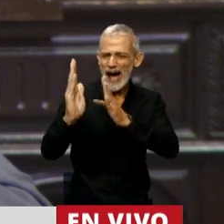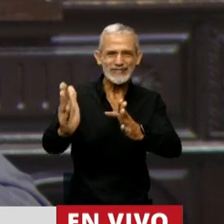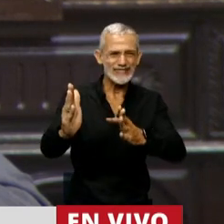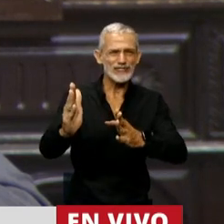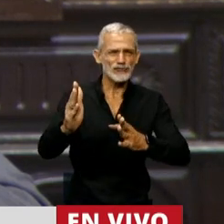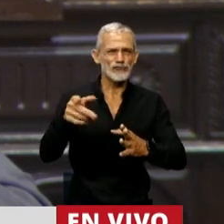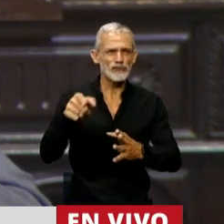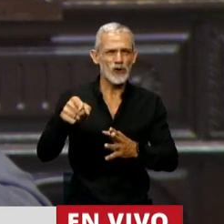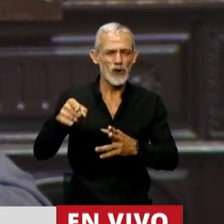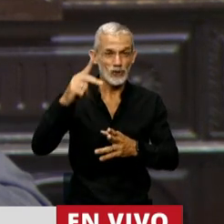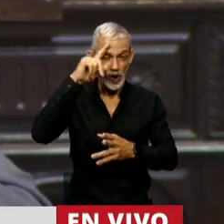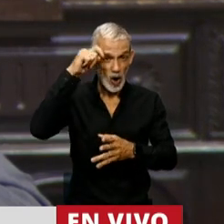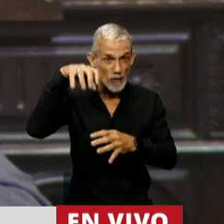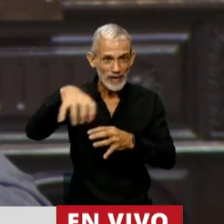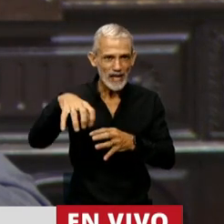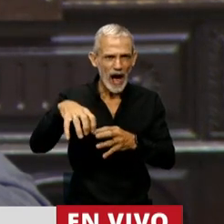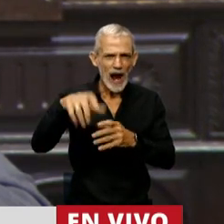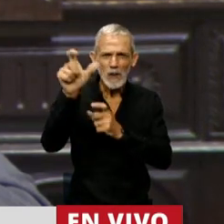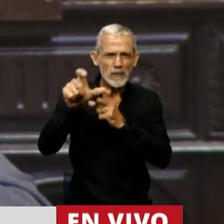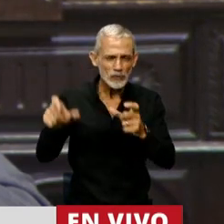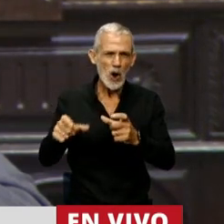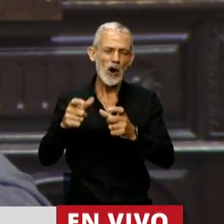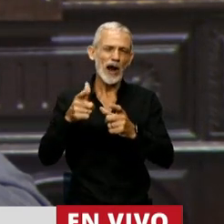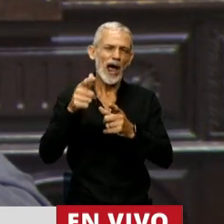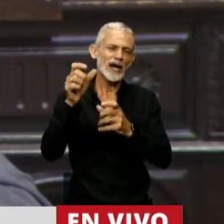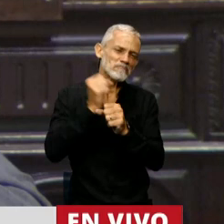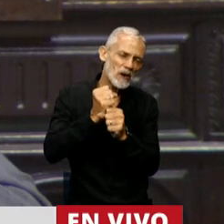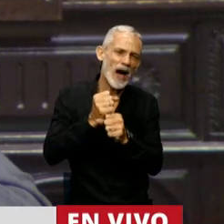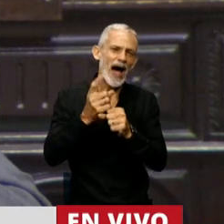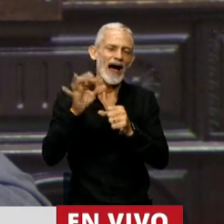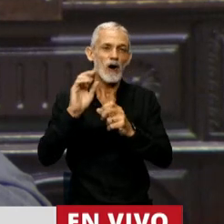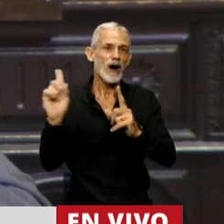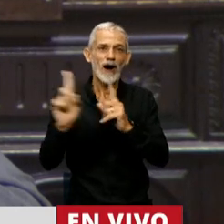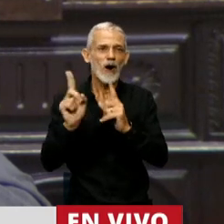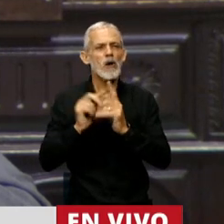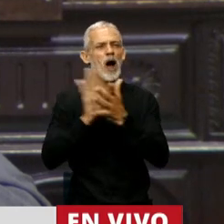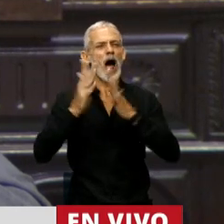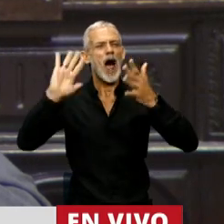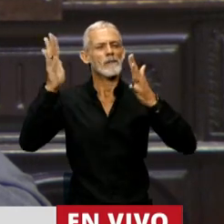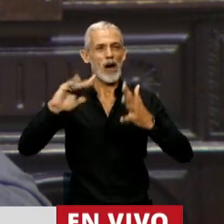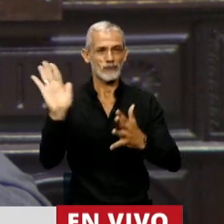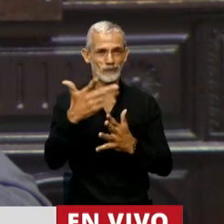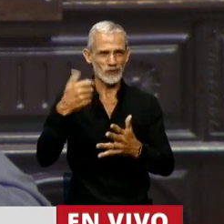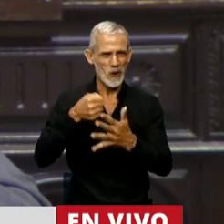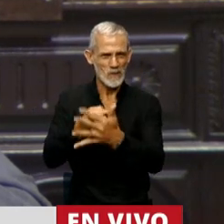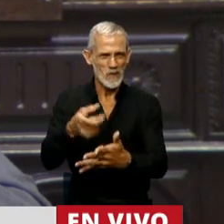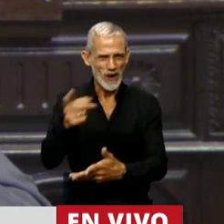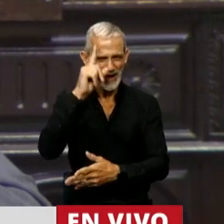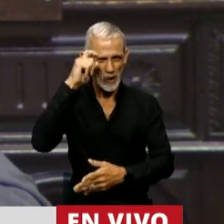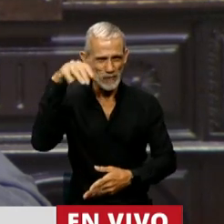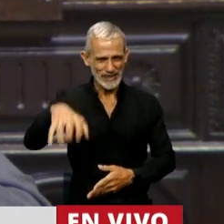atestados de pacientes y de trabajadores de la salud estallaron en aplausos. Lo mismo